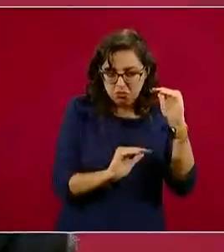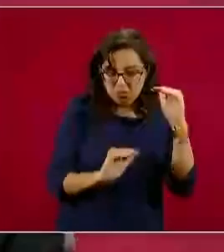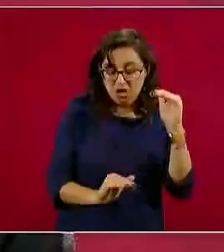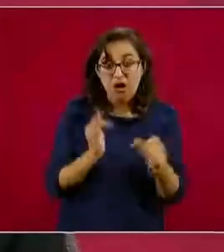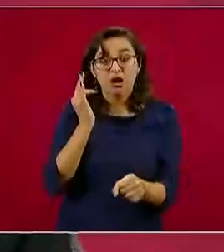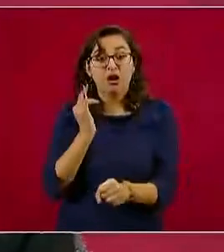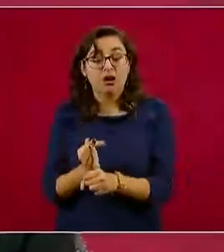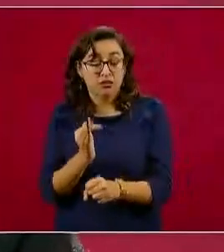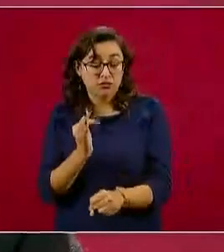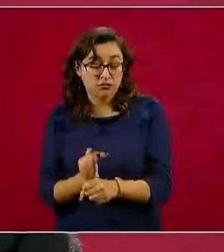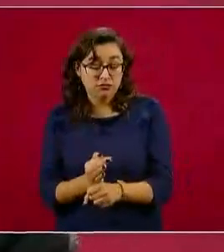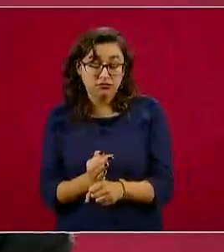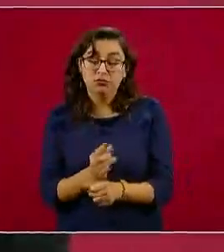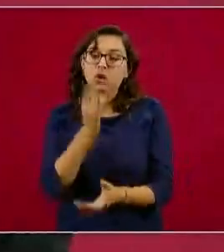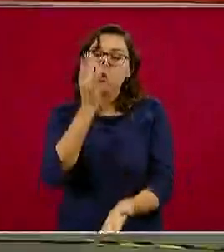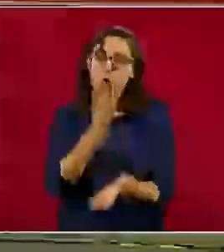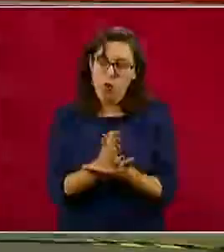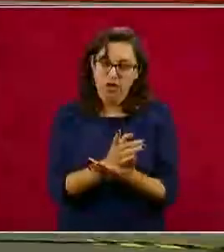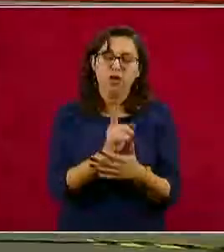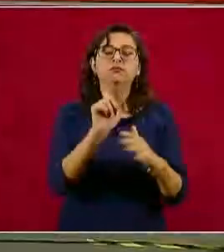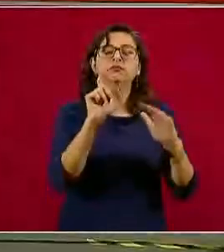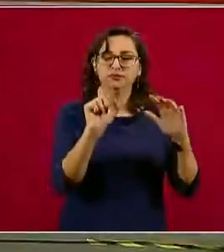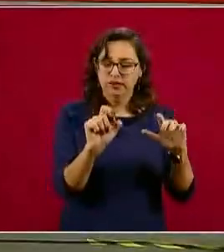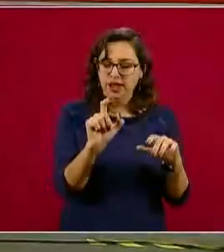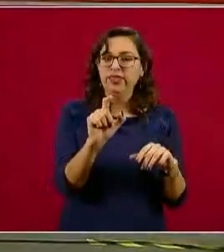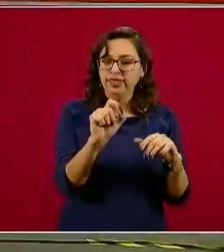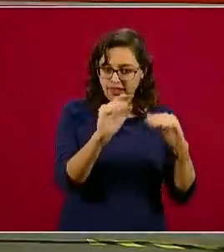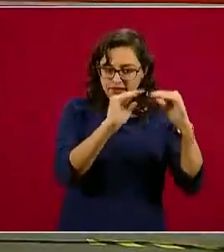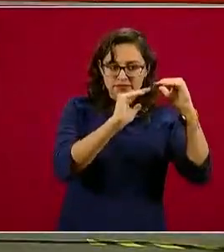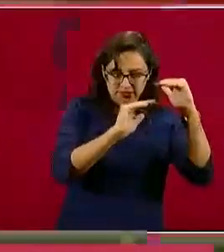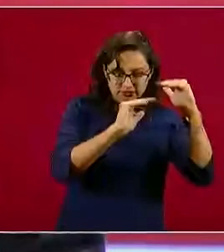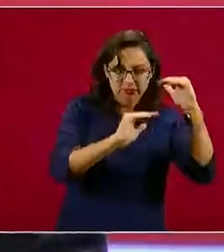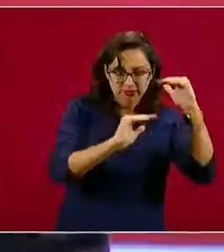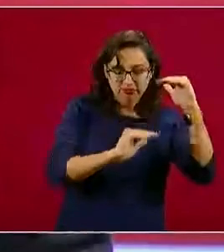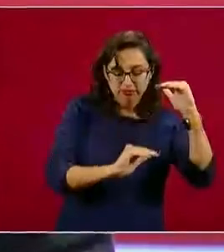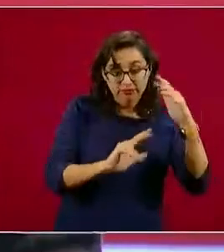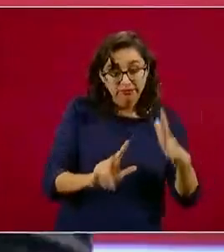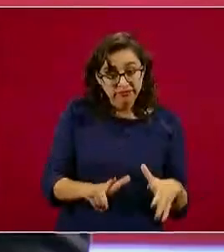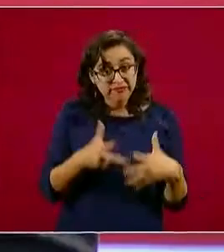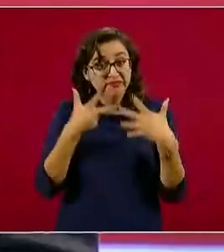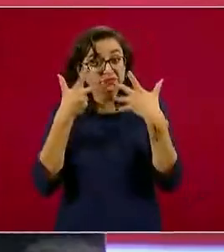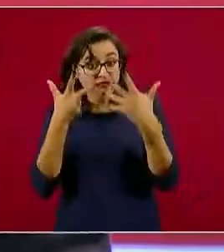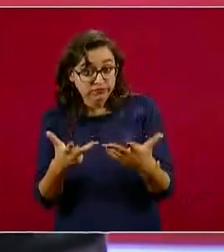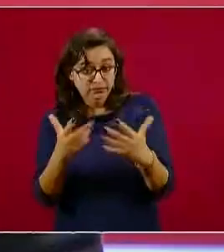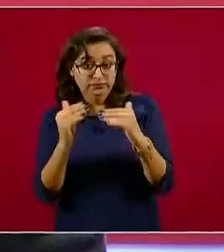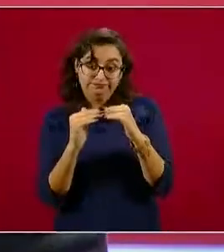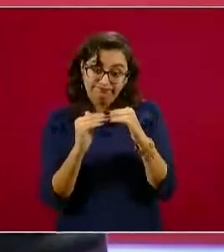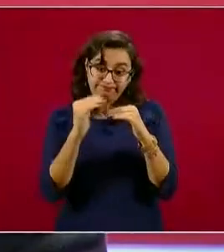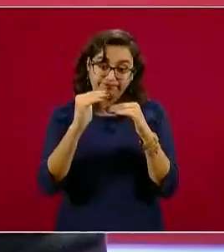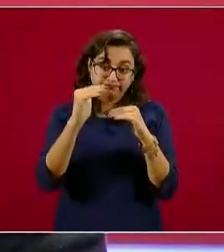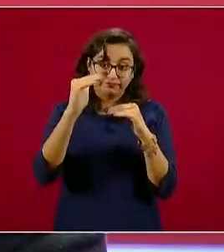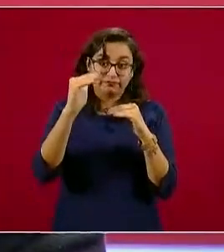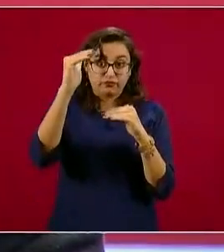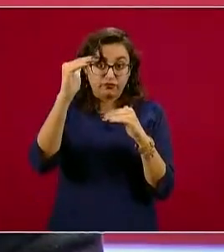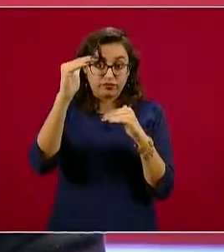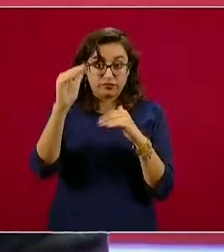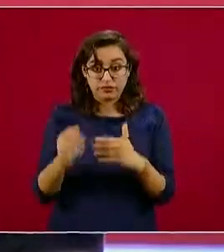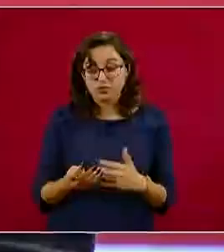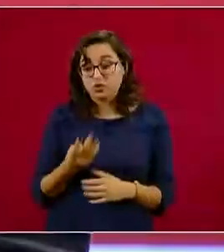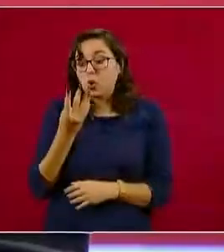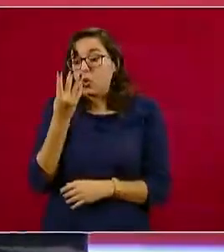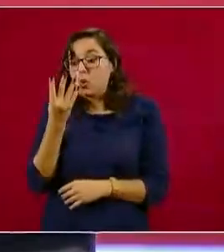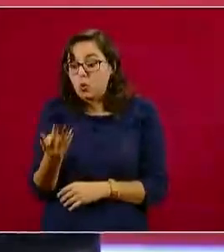momento tenemos solo 20 que han conservado la tendencia de reducción, 8 que están al alza y